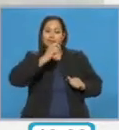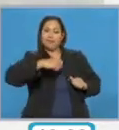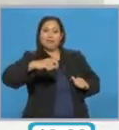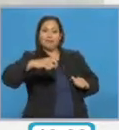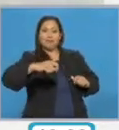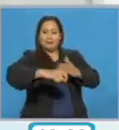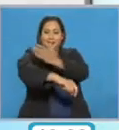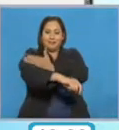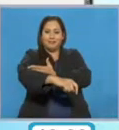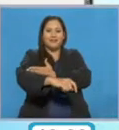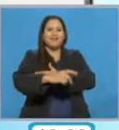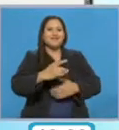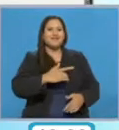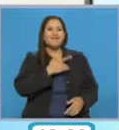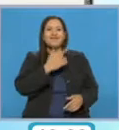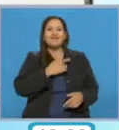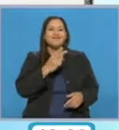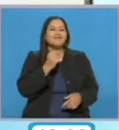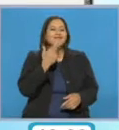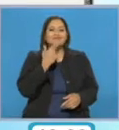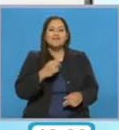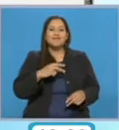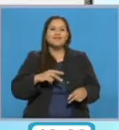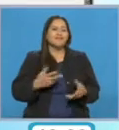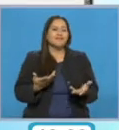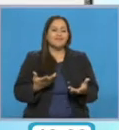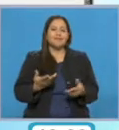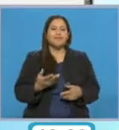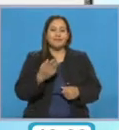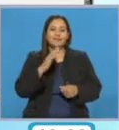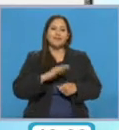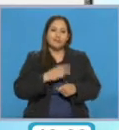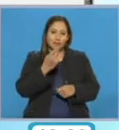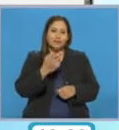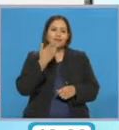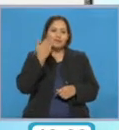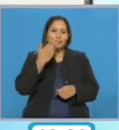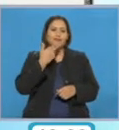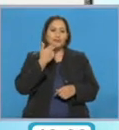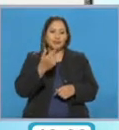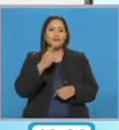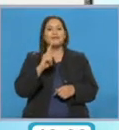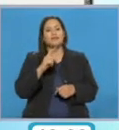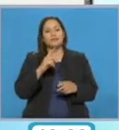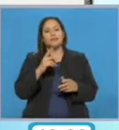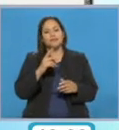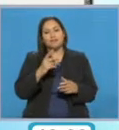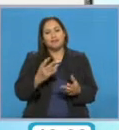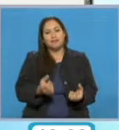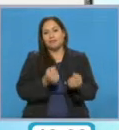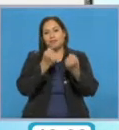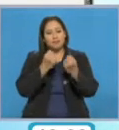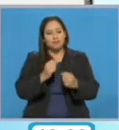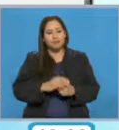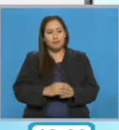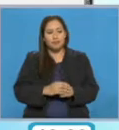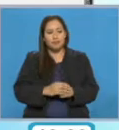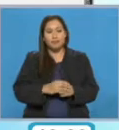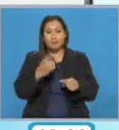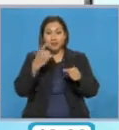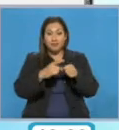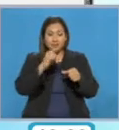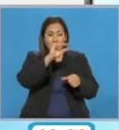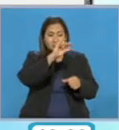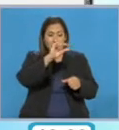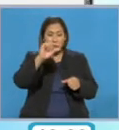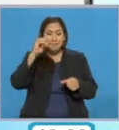se siente en esta parte de inutilidad. Y sin embargo, posteriormente pues logró salir. Claro, y se ve que la firma es pequeña, ¿verdad?